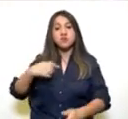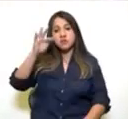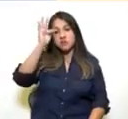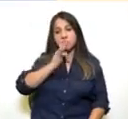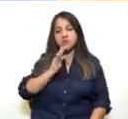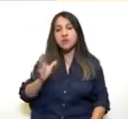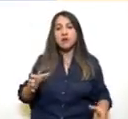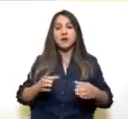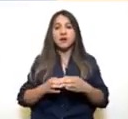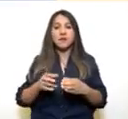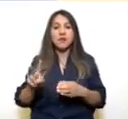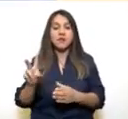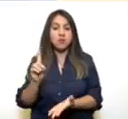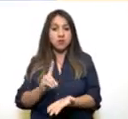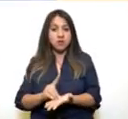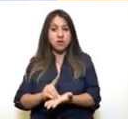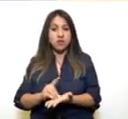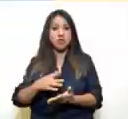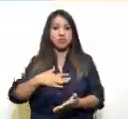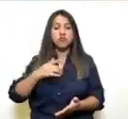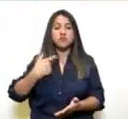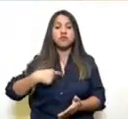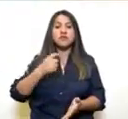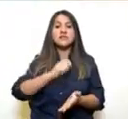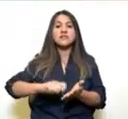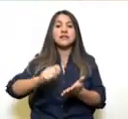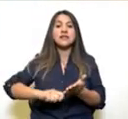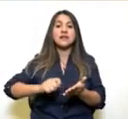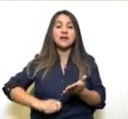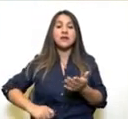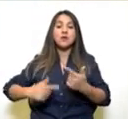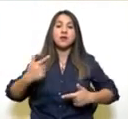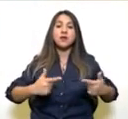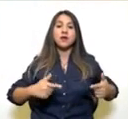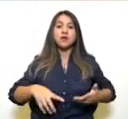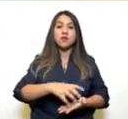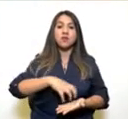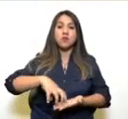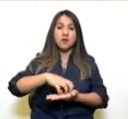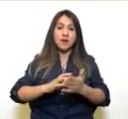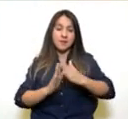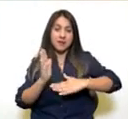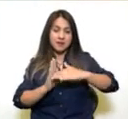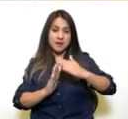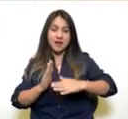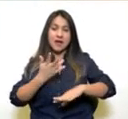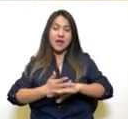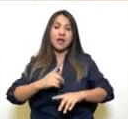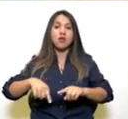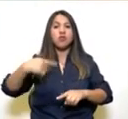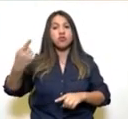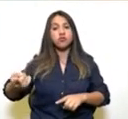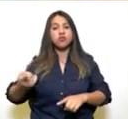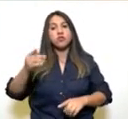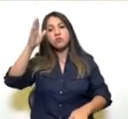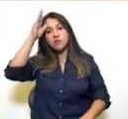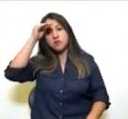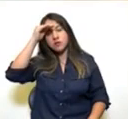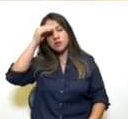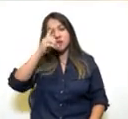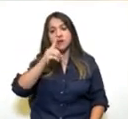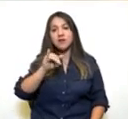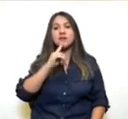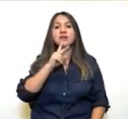cámara de diputados- y yo fui la secretaria política de la comuna de la pintana había otro en puente alto éramos el distrito